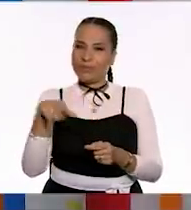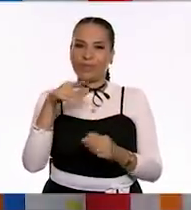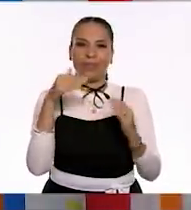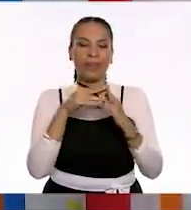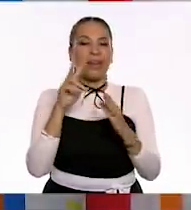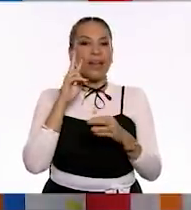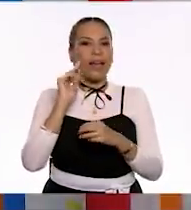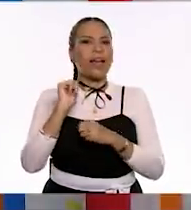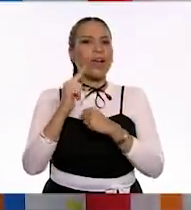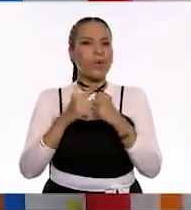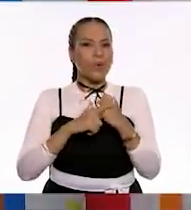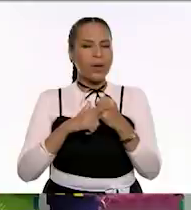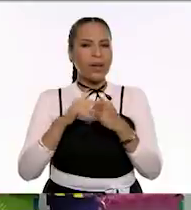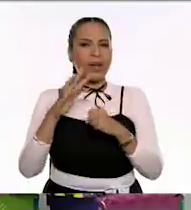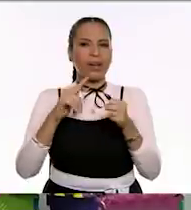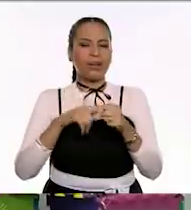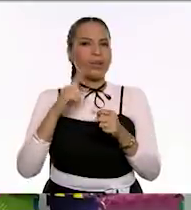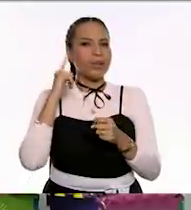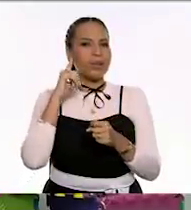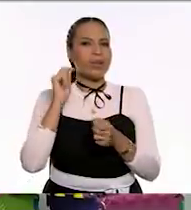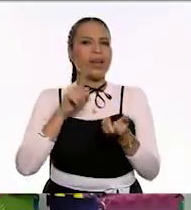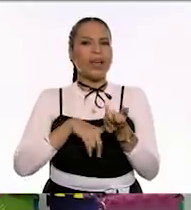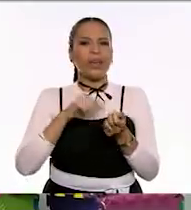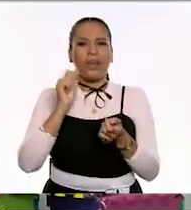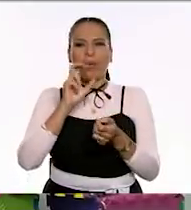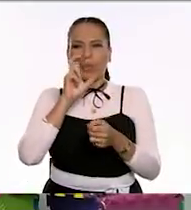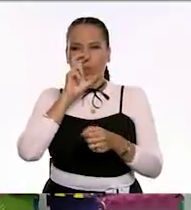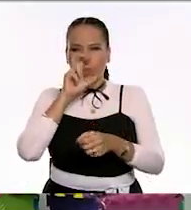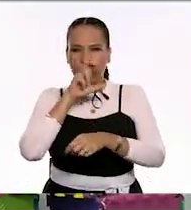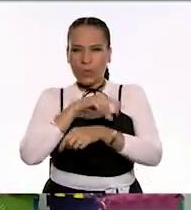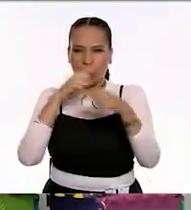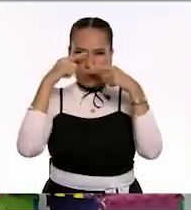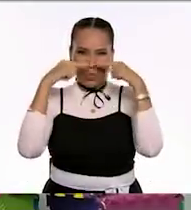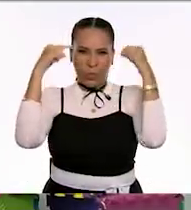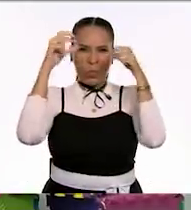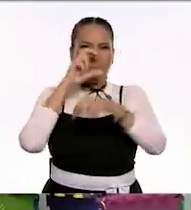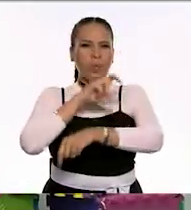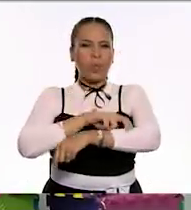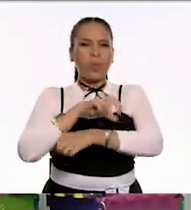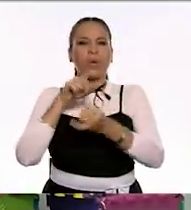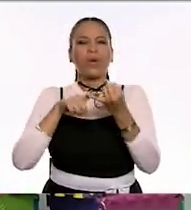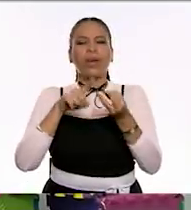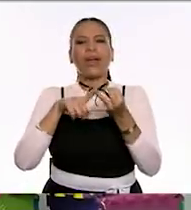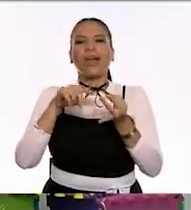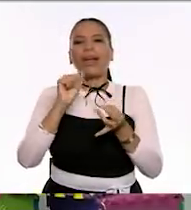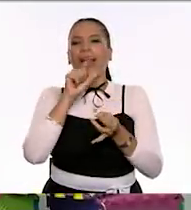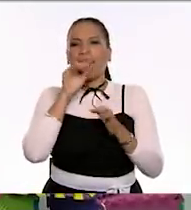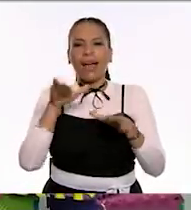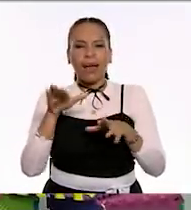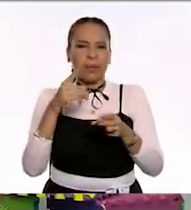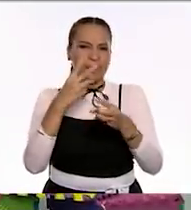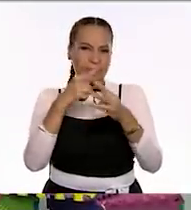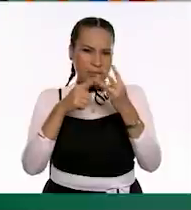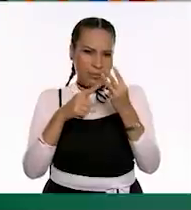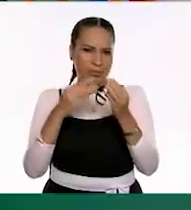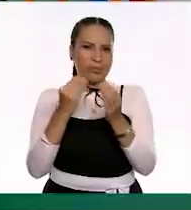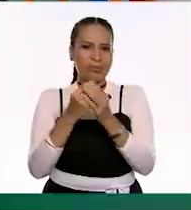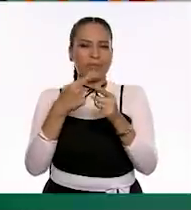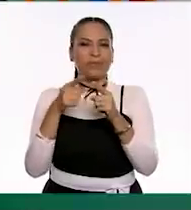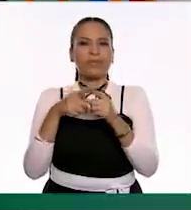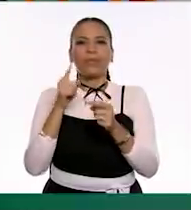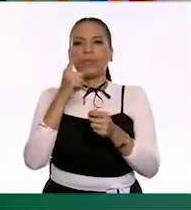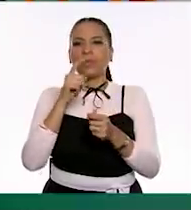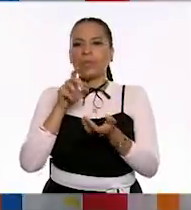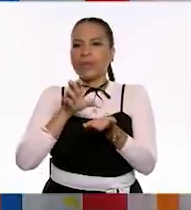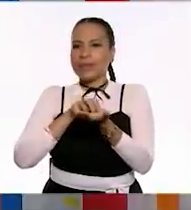algunos animales, Eric? Escuché un búho, escuché como tres diferentes tipos de aves y un grillo. Y un grillo, muy bien.